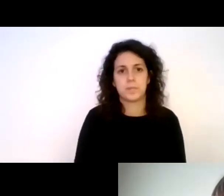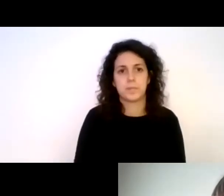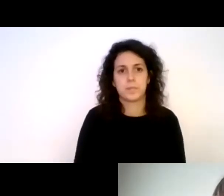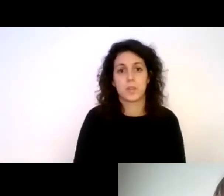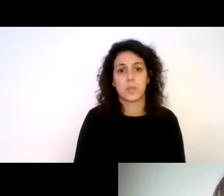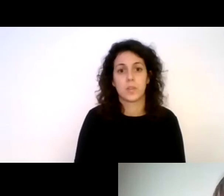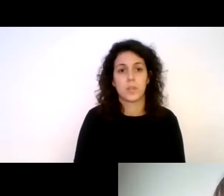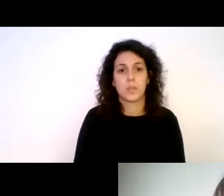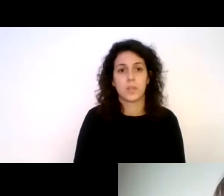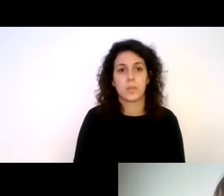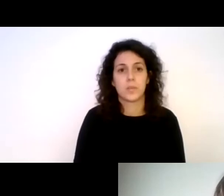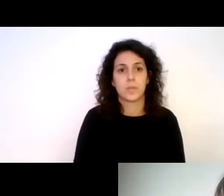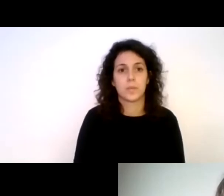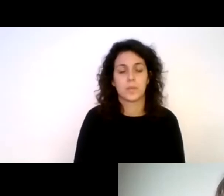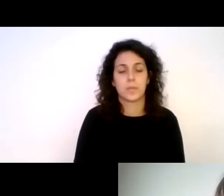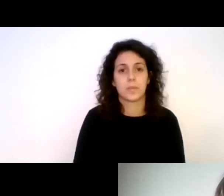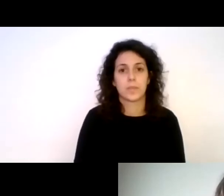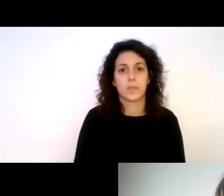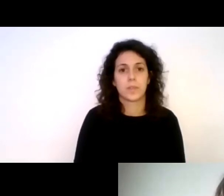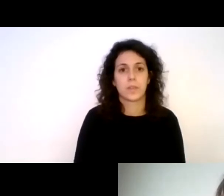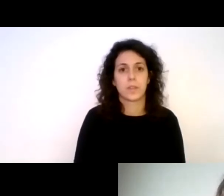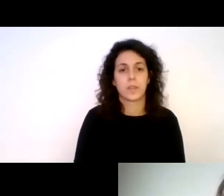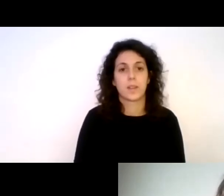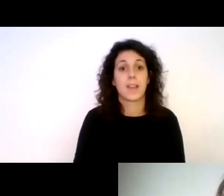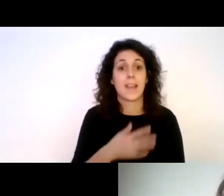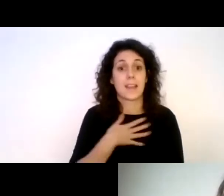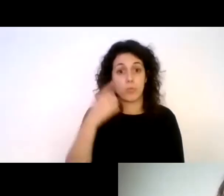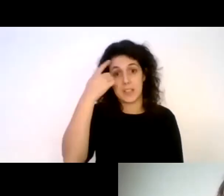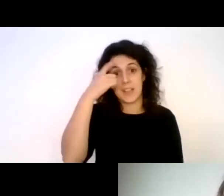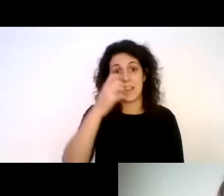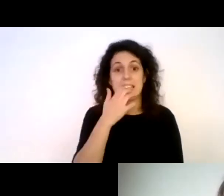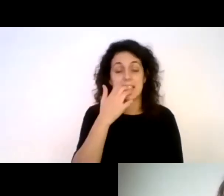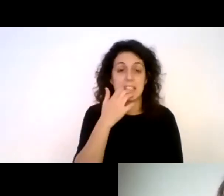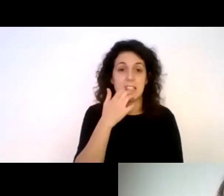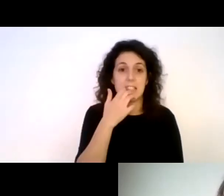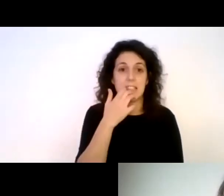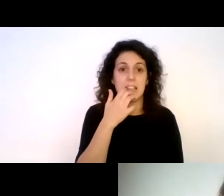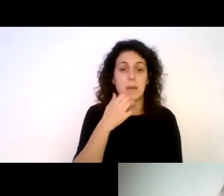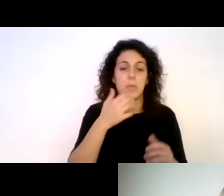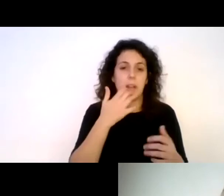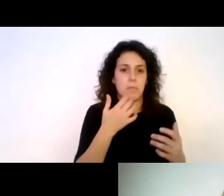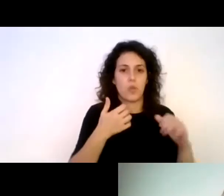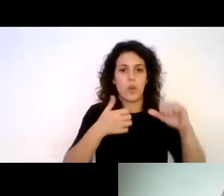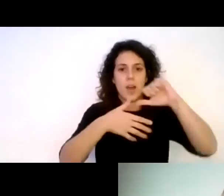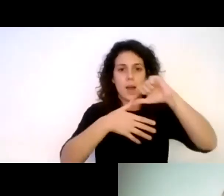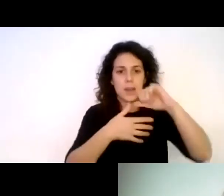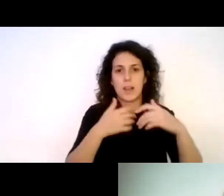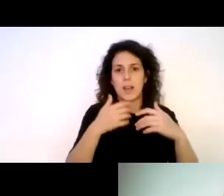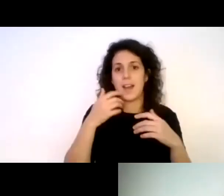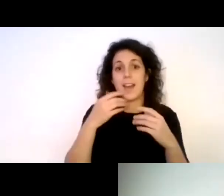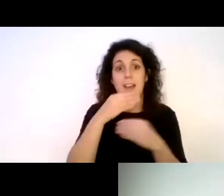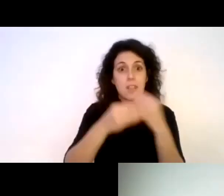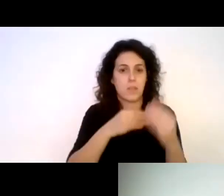Y queremos saber si alguien más de América Latina nos pudiera explicar cómo lo